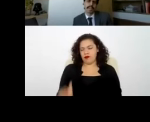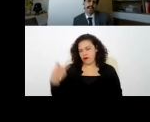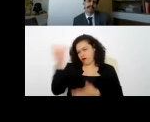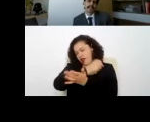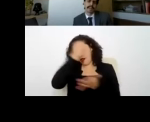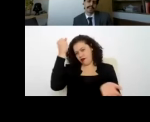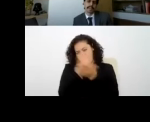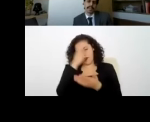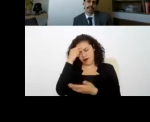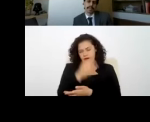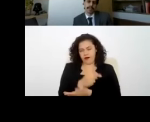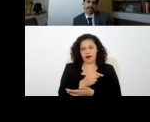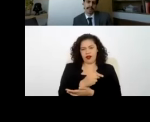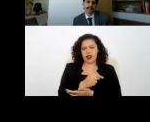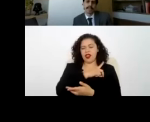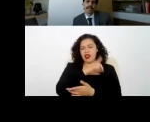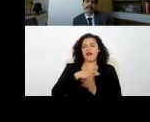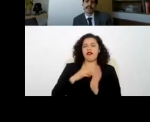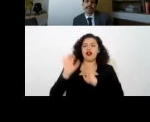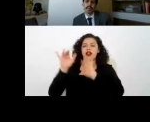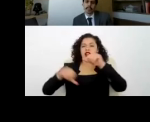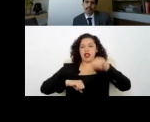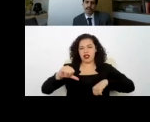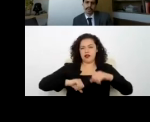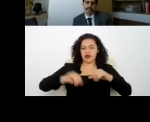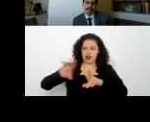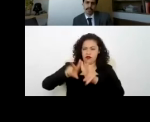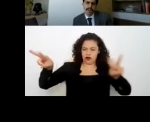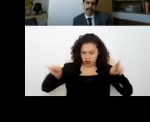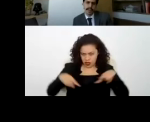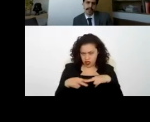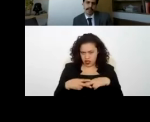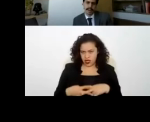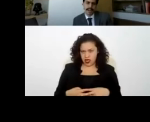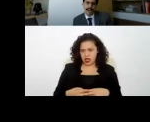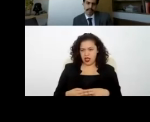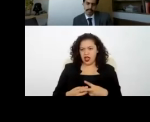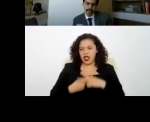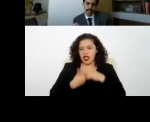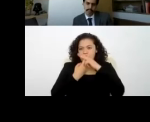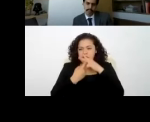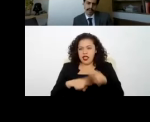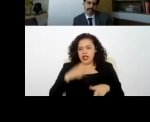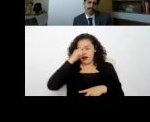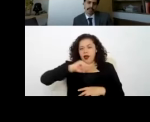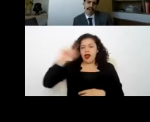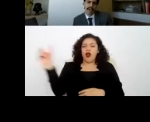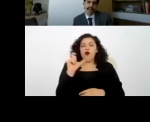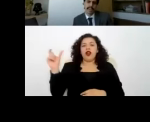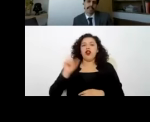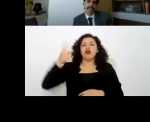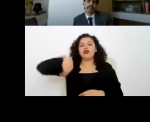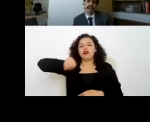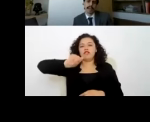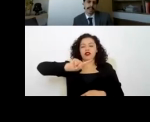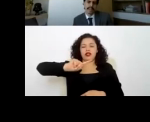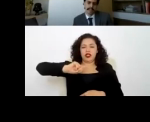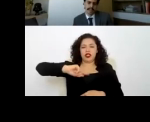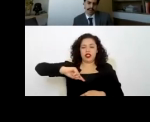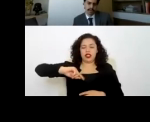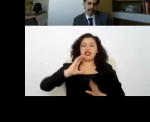una entidad que realiza actividades vulnerables ocurre o se detona en el primer momento en el que se supera ese